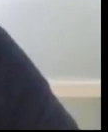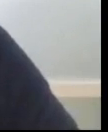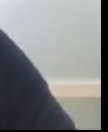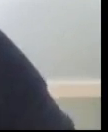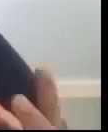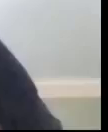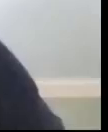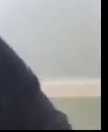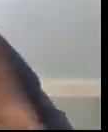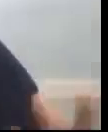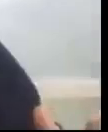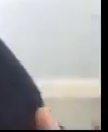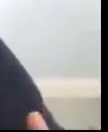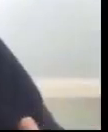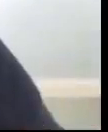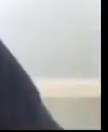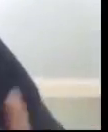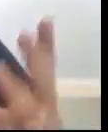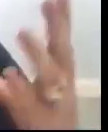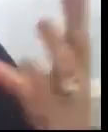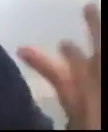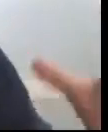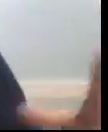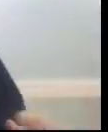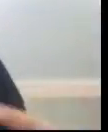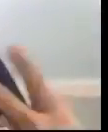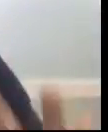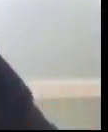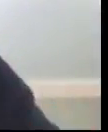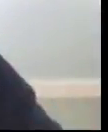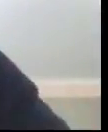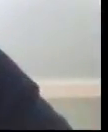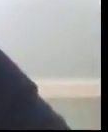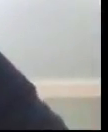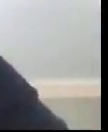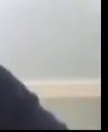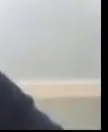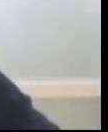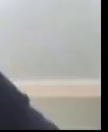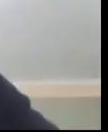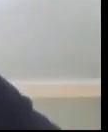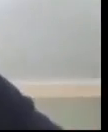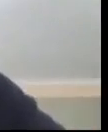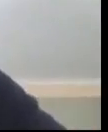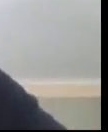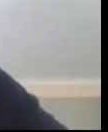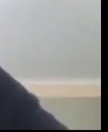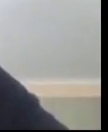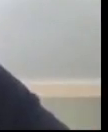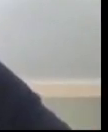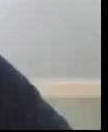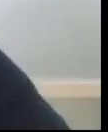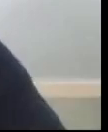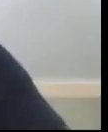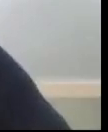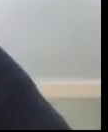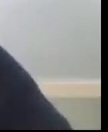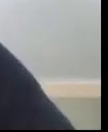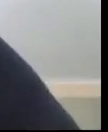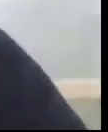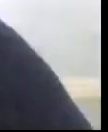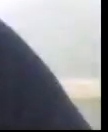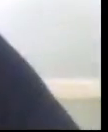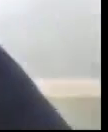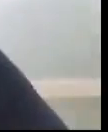no solo abrir una convocatoria y hacer una ceremonia, sino estos espacios se enriquecen y lo que